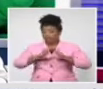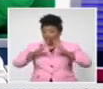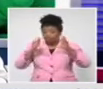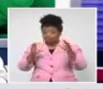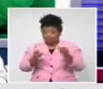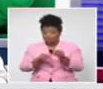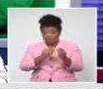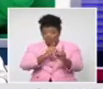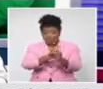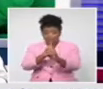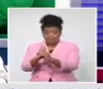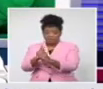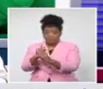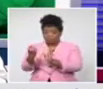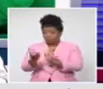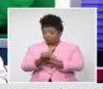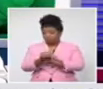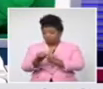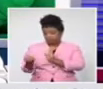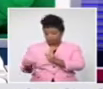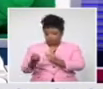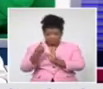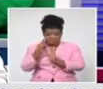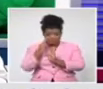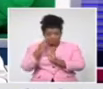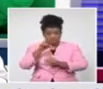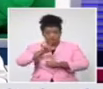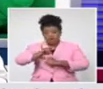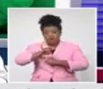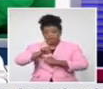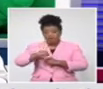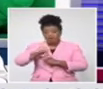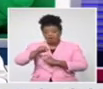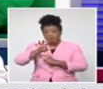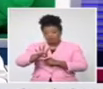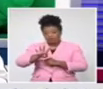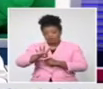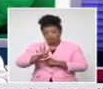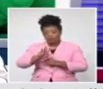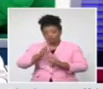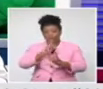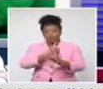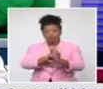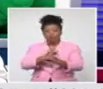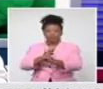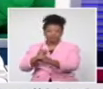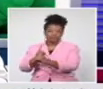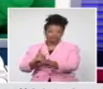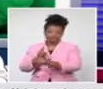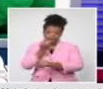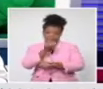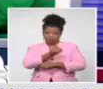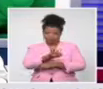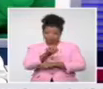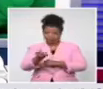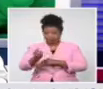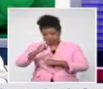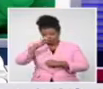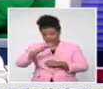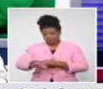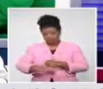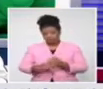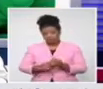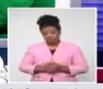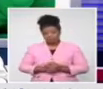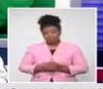elevada cifra de 9,4 contactos por cada menor de un año. Ya se